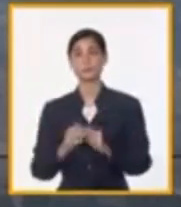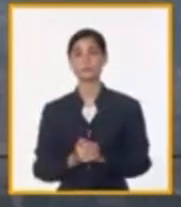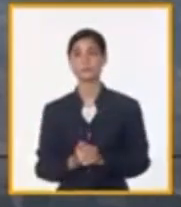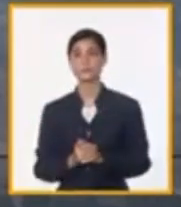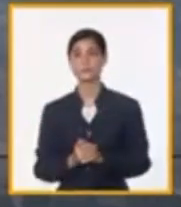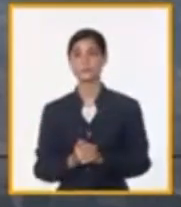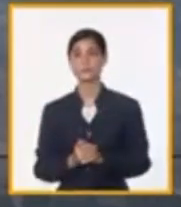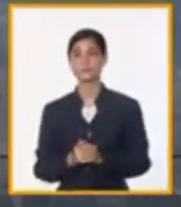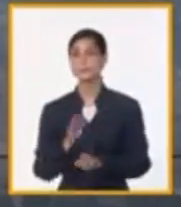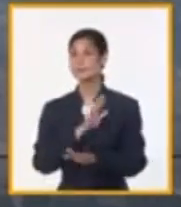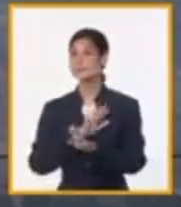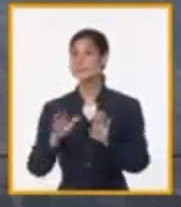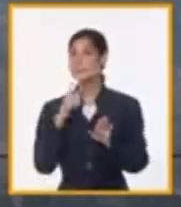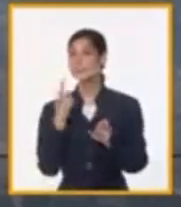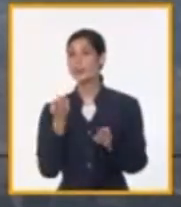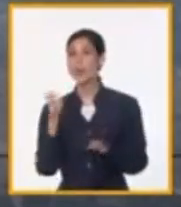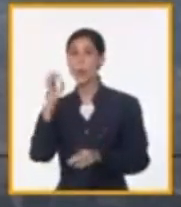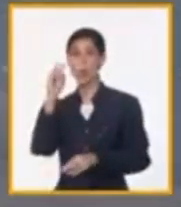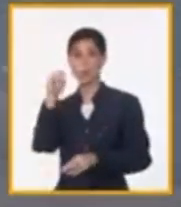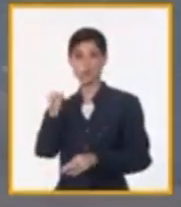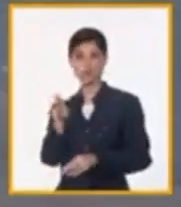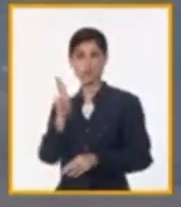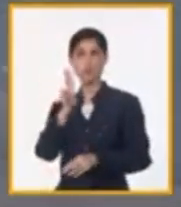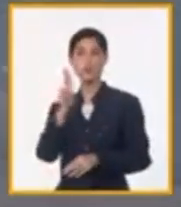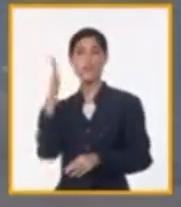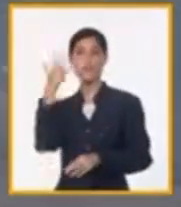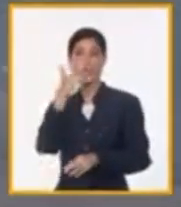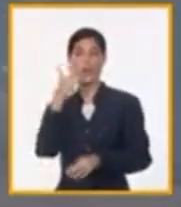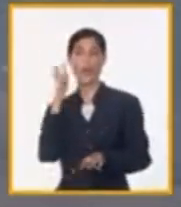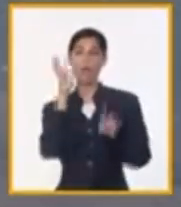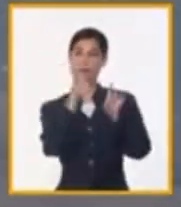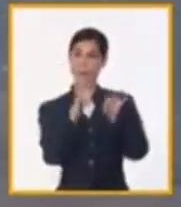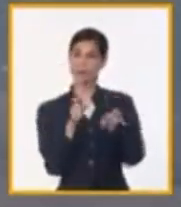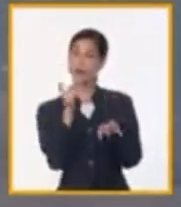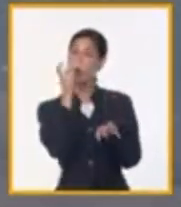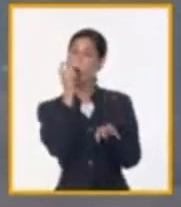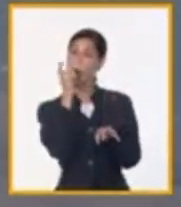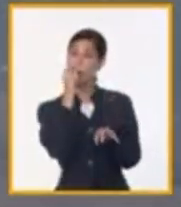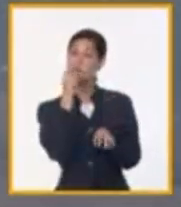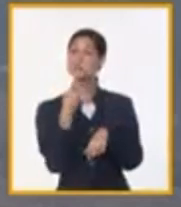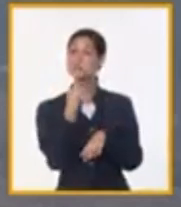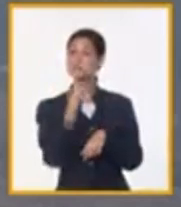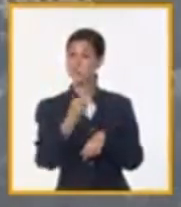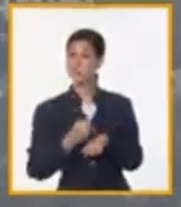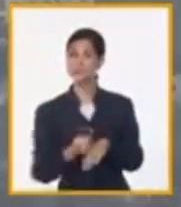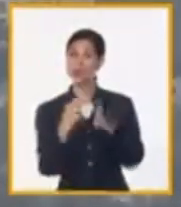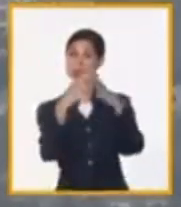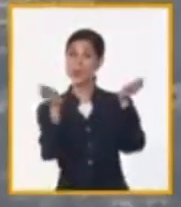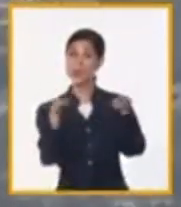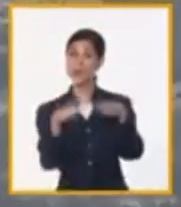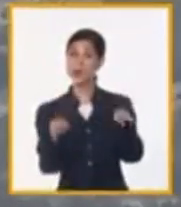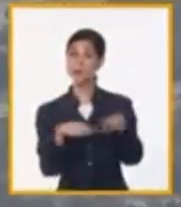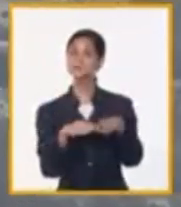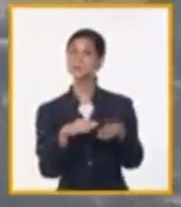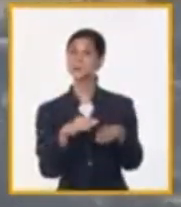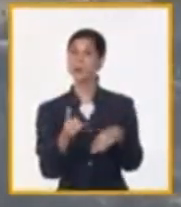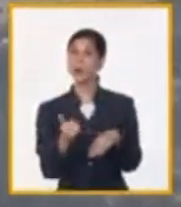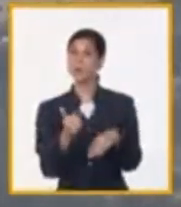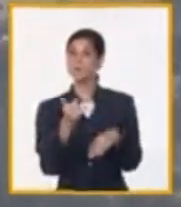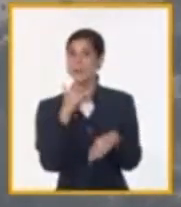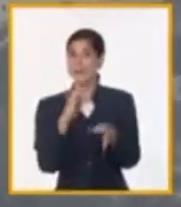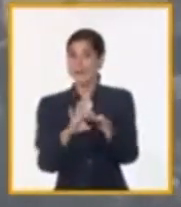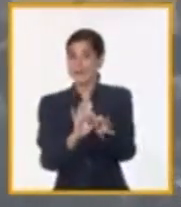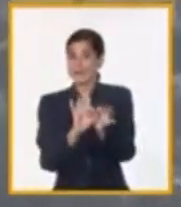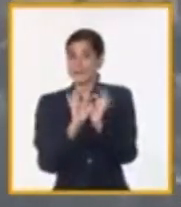el secretario general de la ONU Antonio gz advirtió riesgo de que Líbano se convierta en otra gaza En referencia a la guerra entre